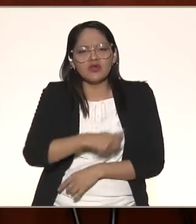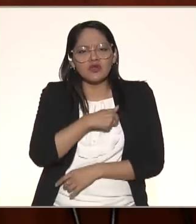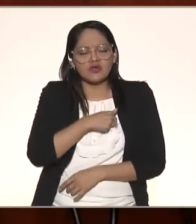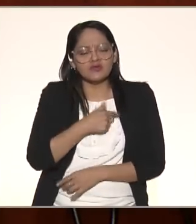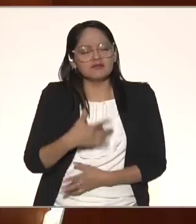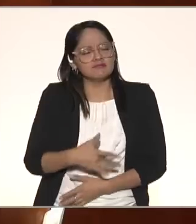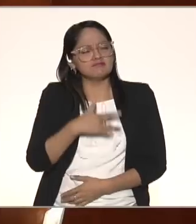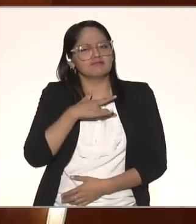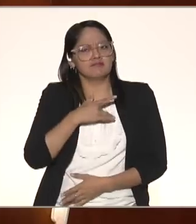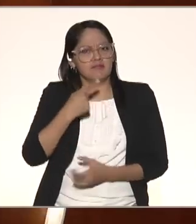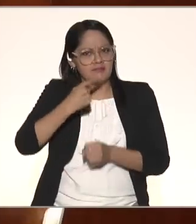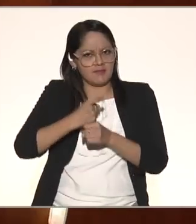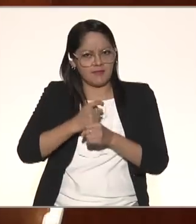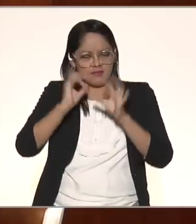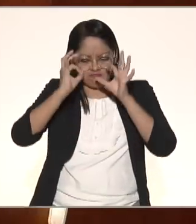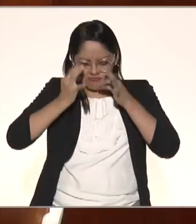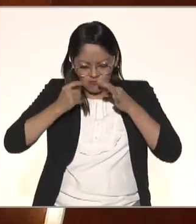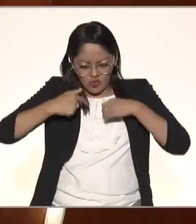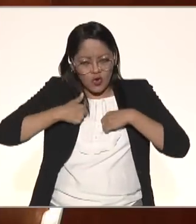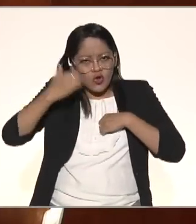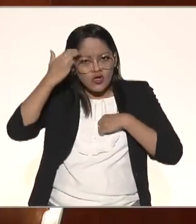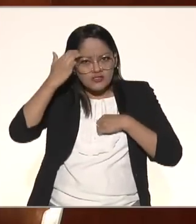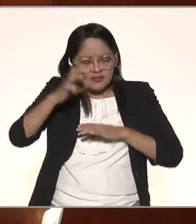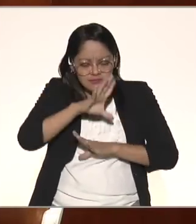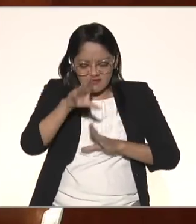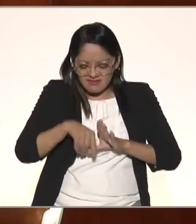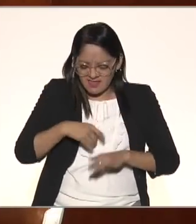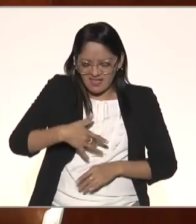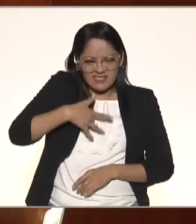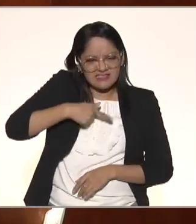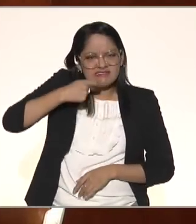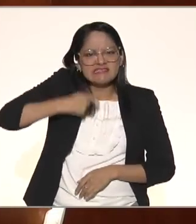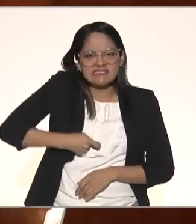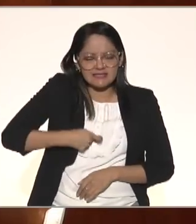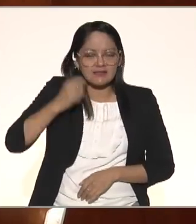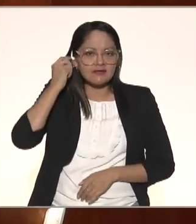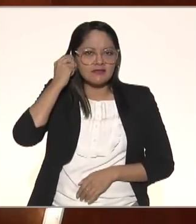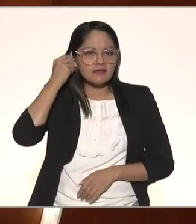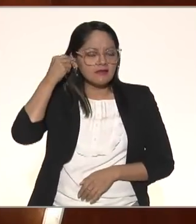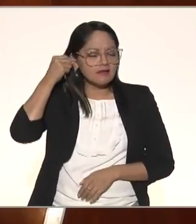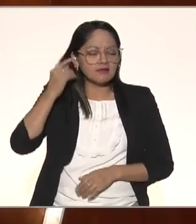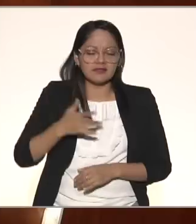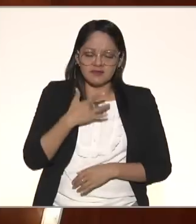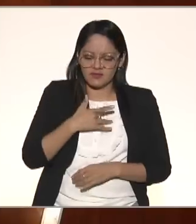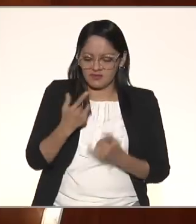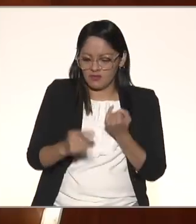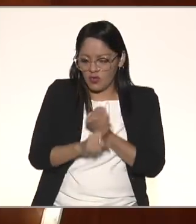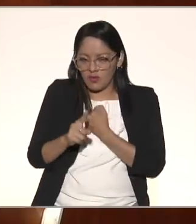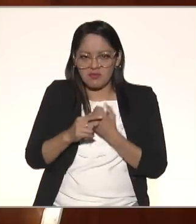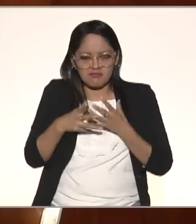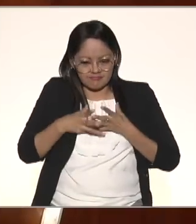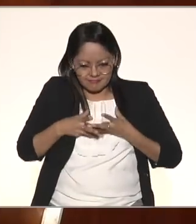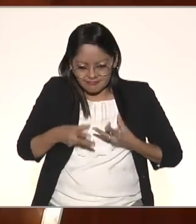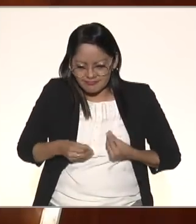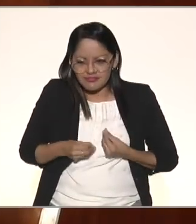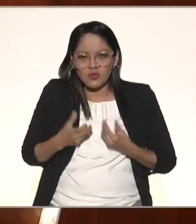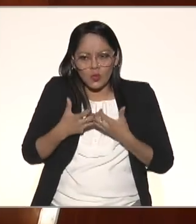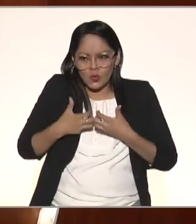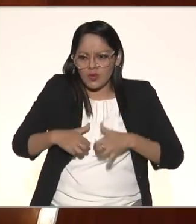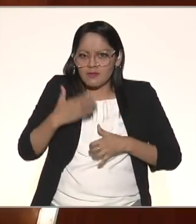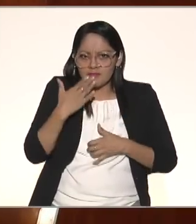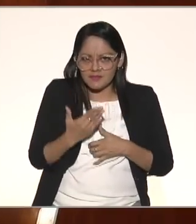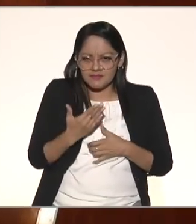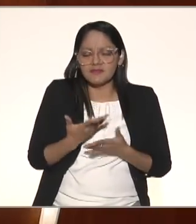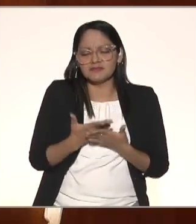a conocernos, dedicarnos a resolvernos y a darnos cuenta que somos seres completos. Se dice muy fácil,